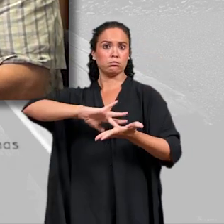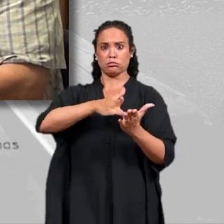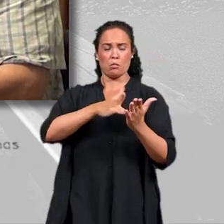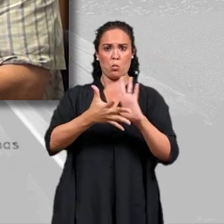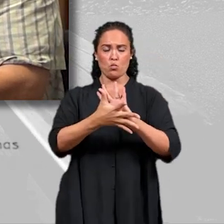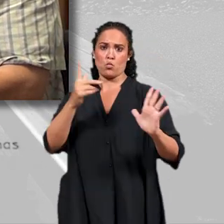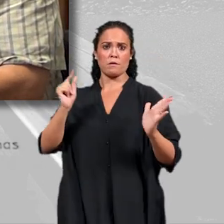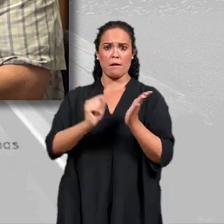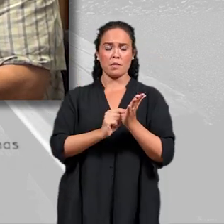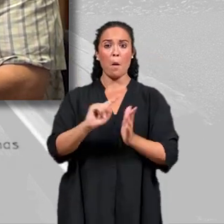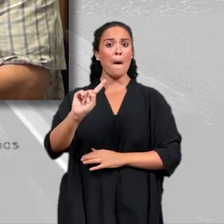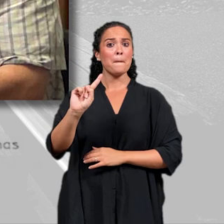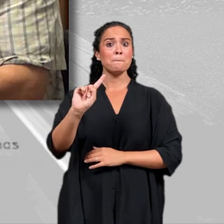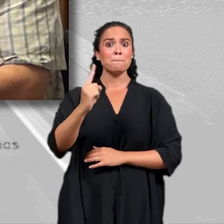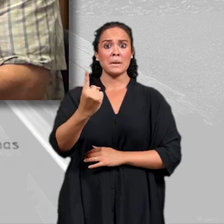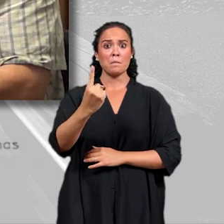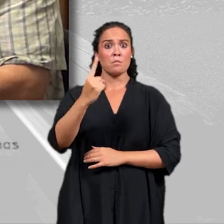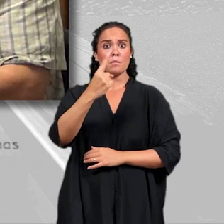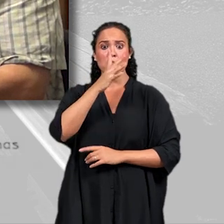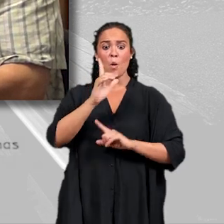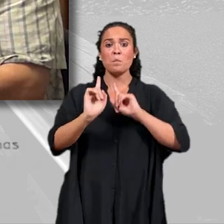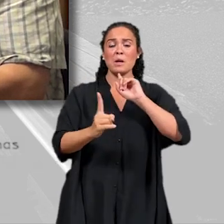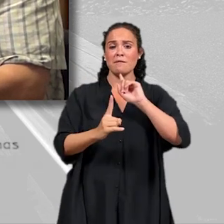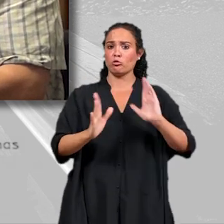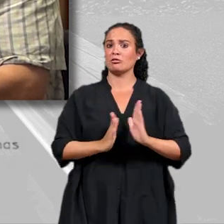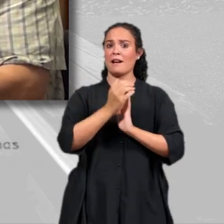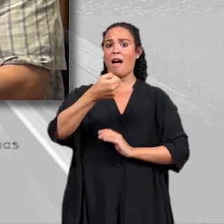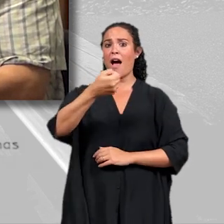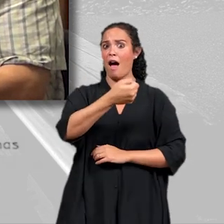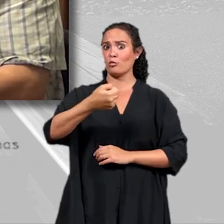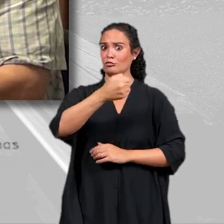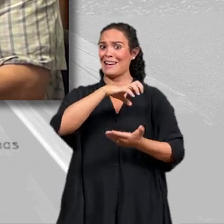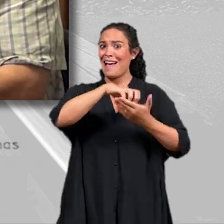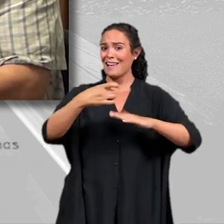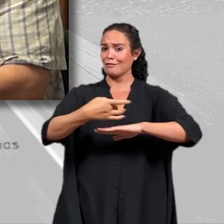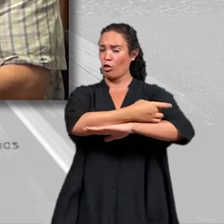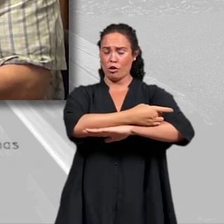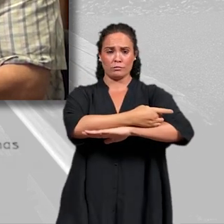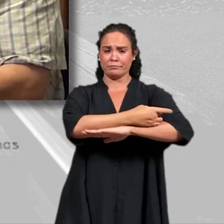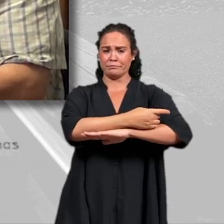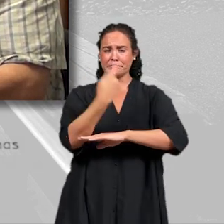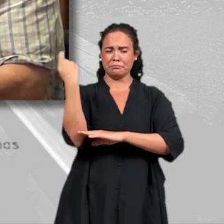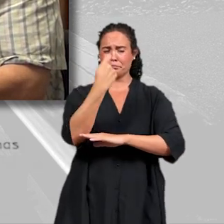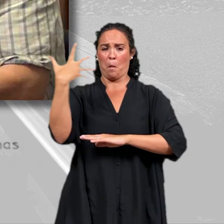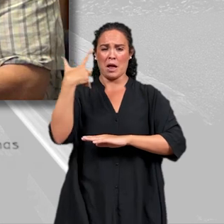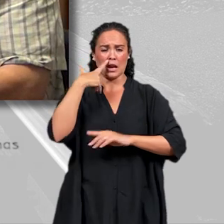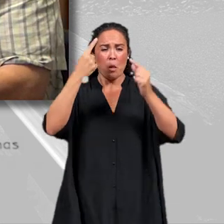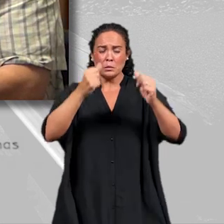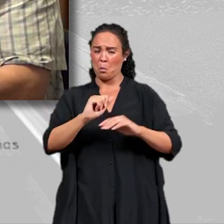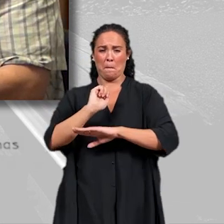Primero, la estación de Bilbao, la de San Agustín, costó muchísimo más que lo que se